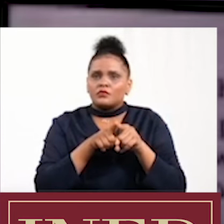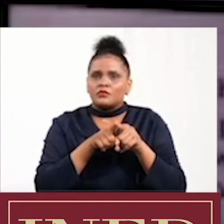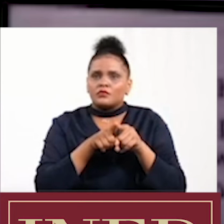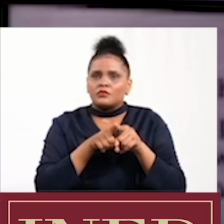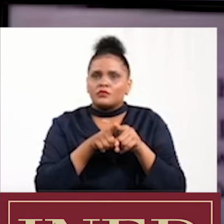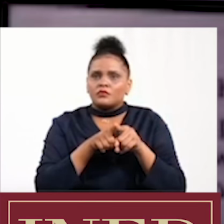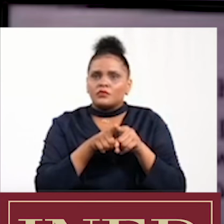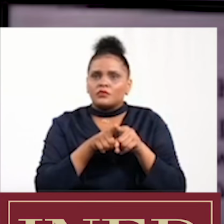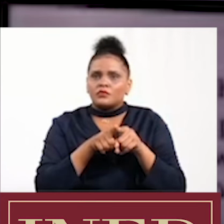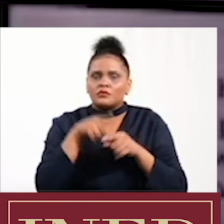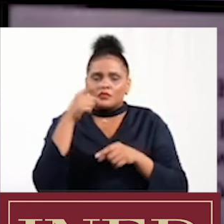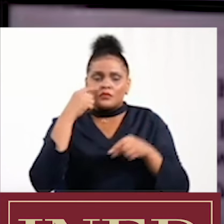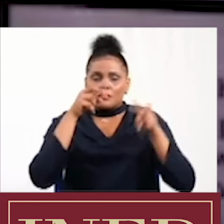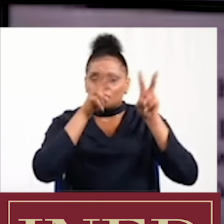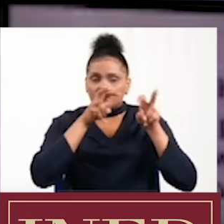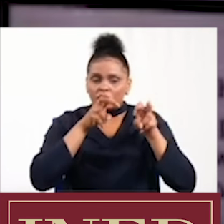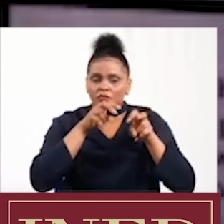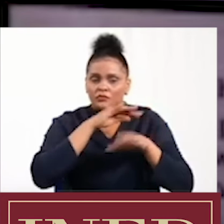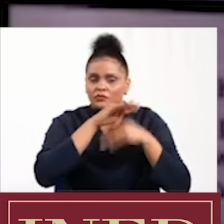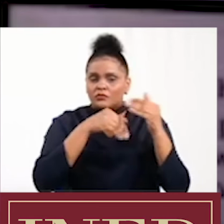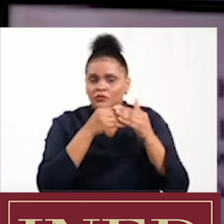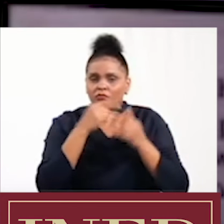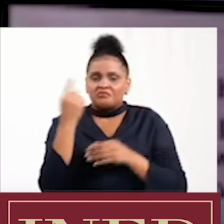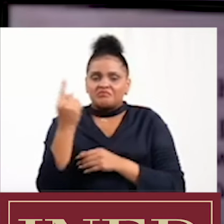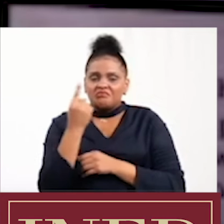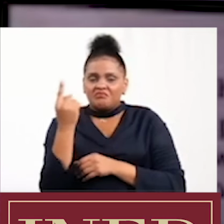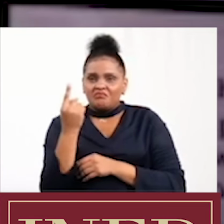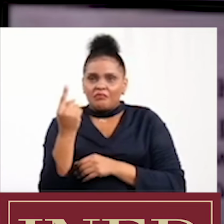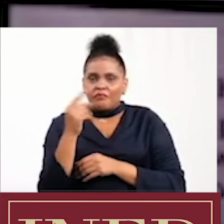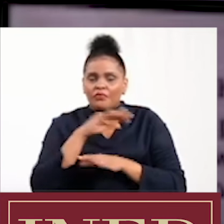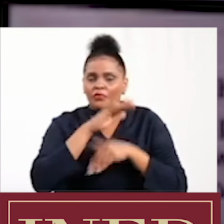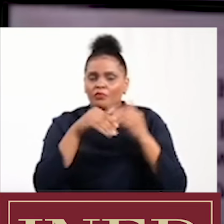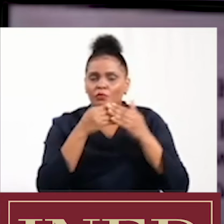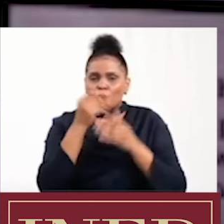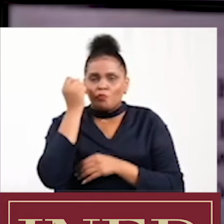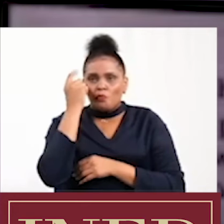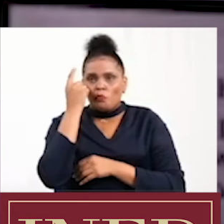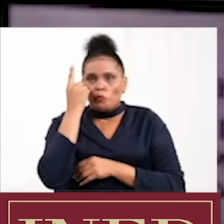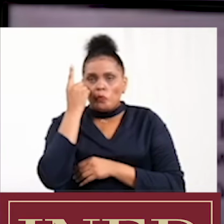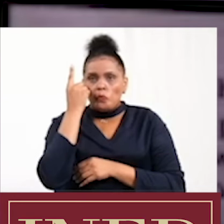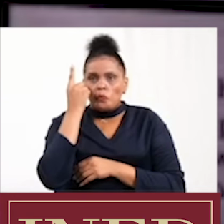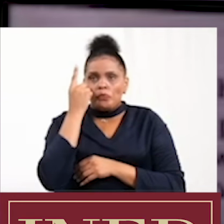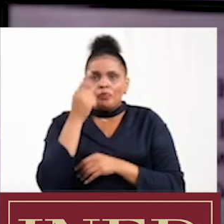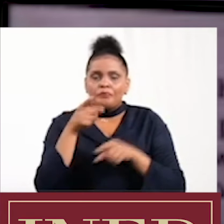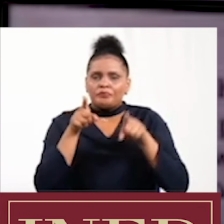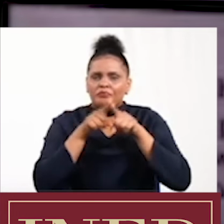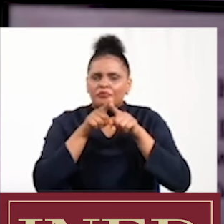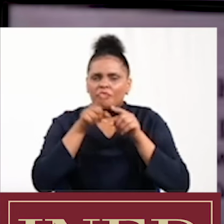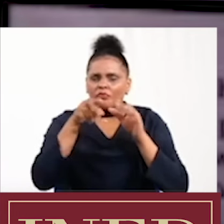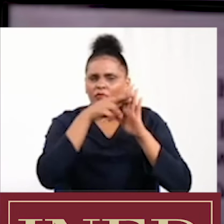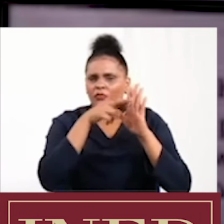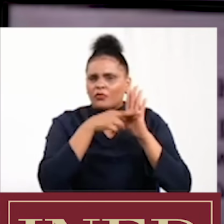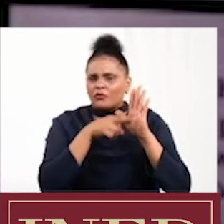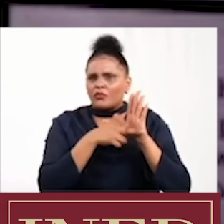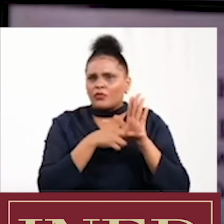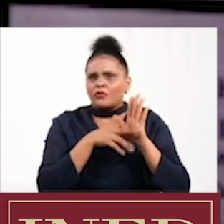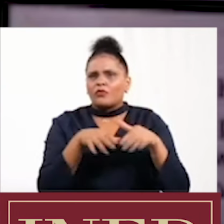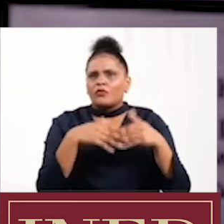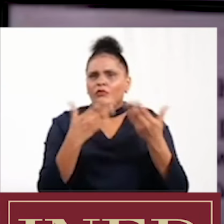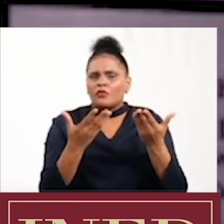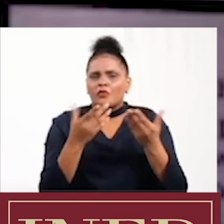digamos le voy a contestar de manera general para que se pueda entender es decir las normas disposiciones de